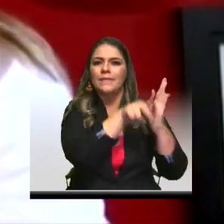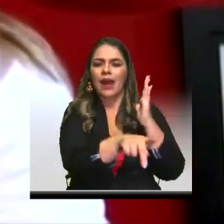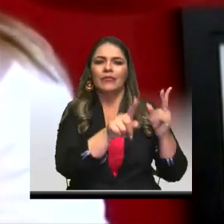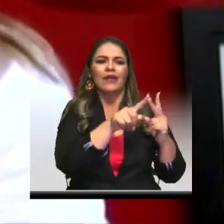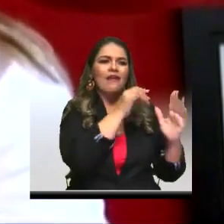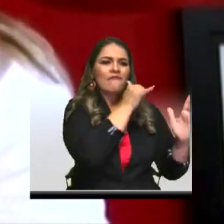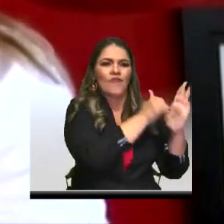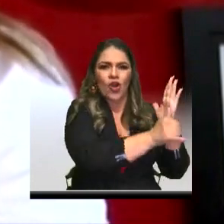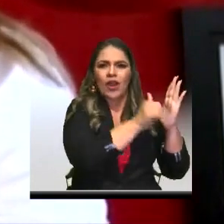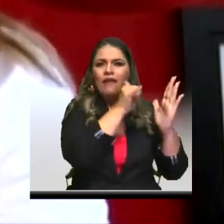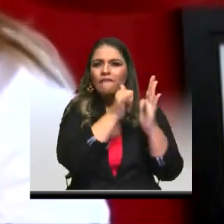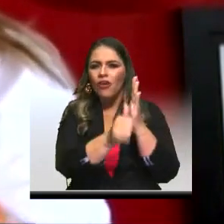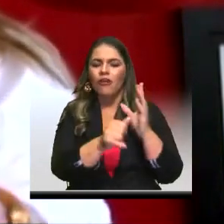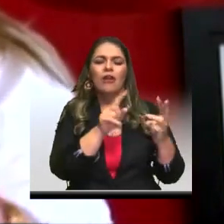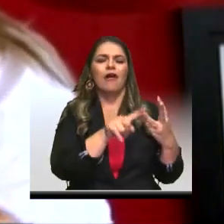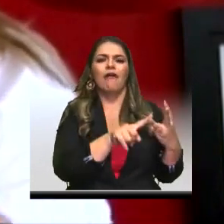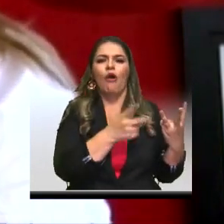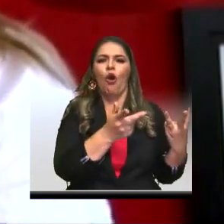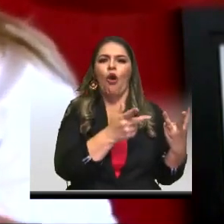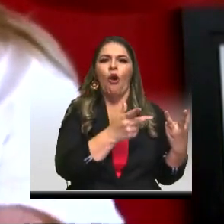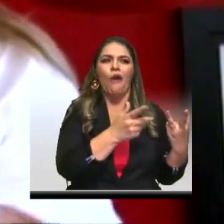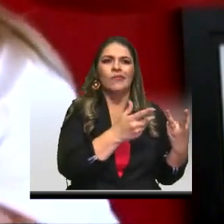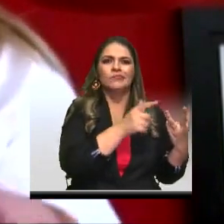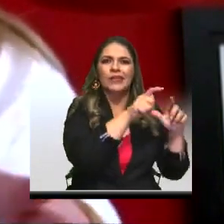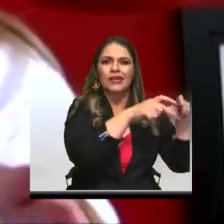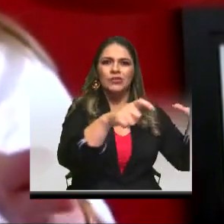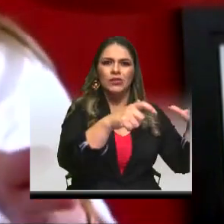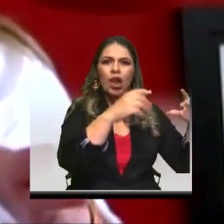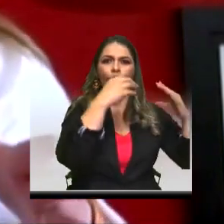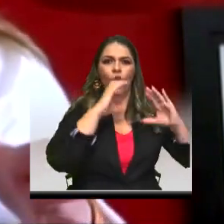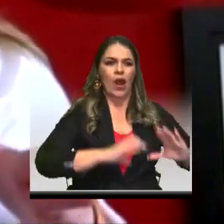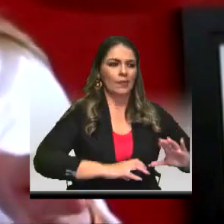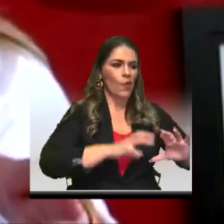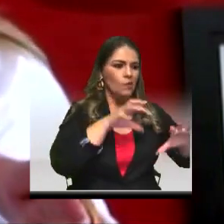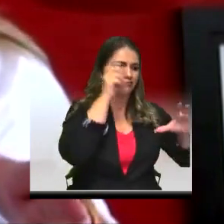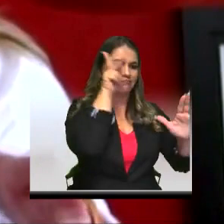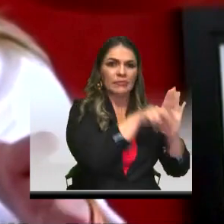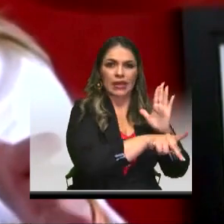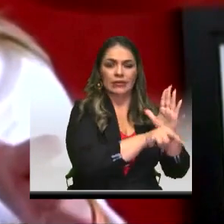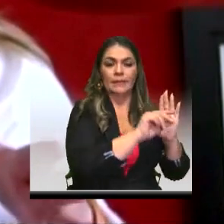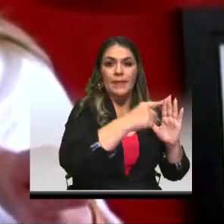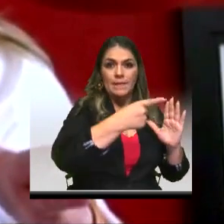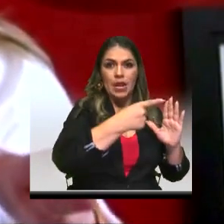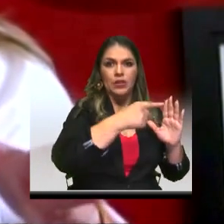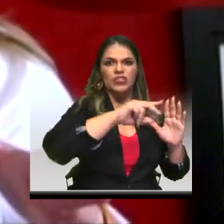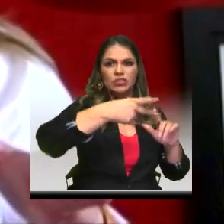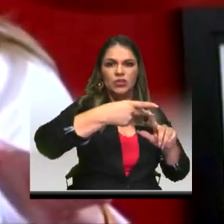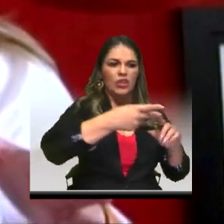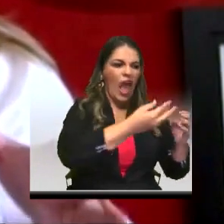de violación, de asesinato, etcétera, y después de eso